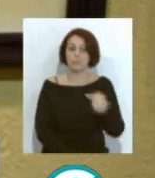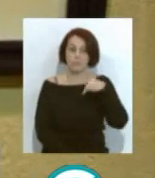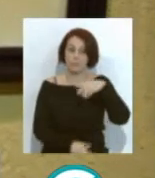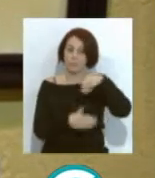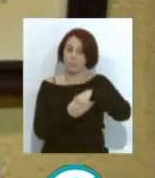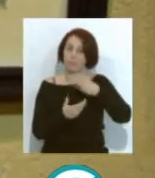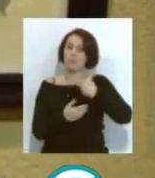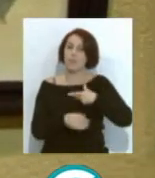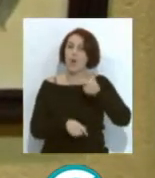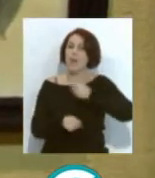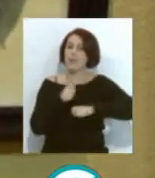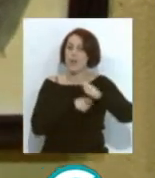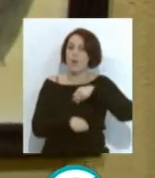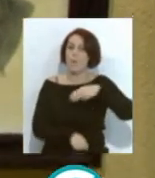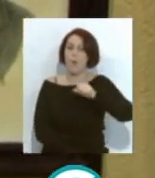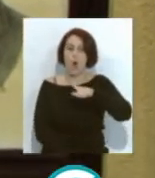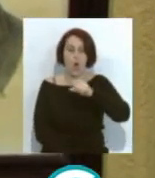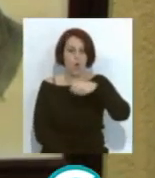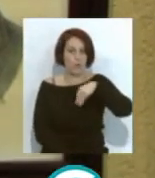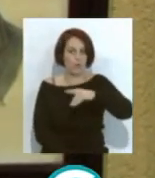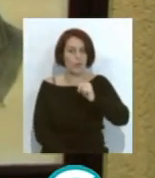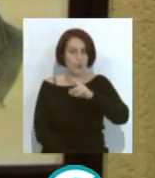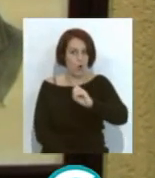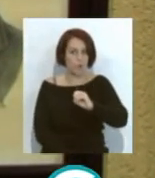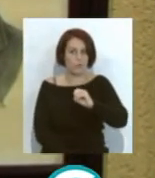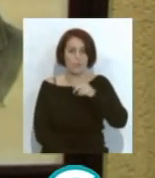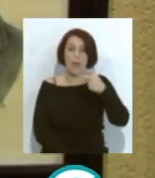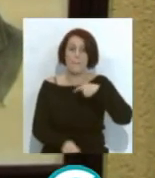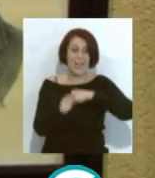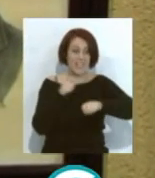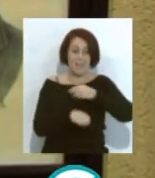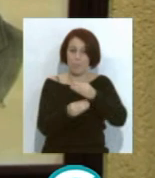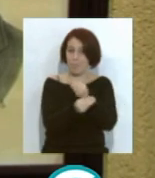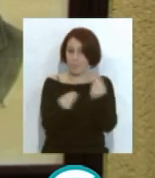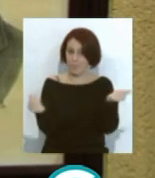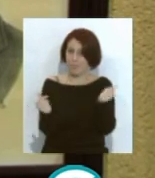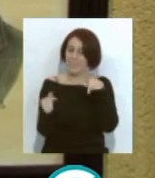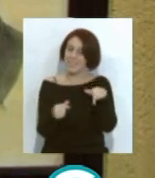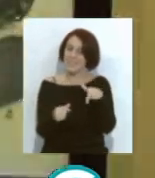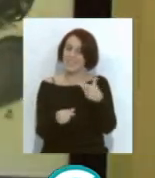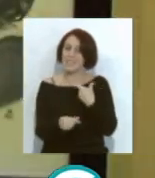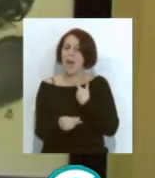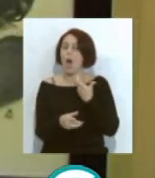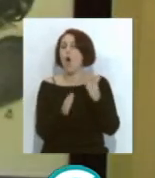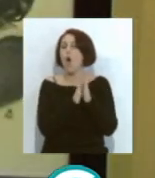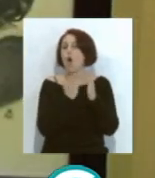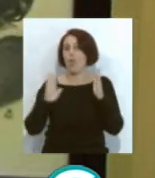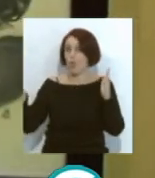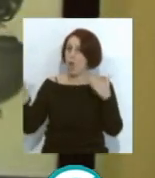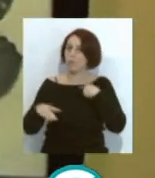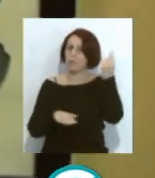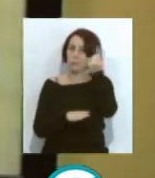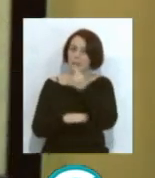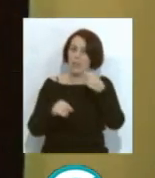que formaba parte de la Peña El Molondro. Una vez la Peña se disolvió, dejó ese legado, esa colección de retratos